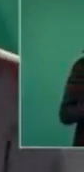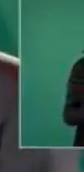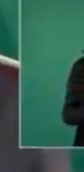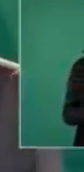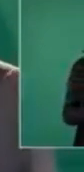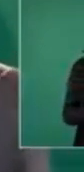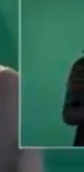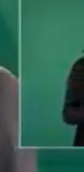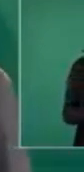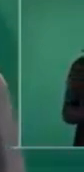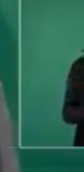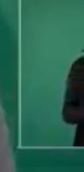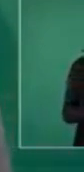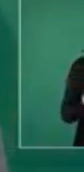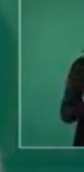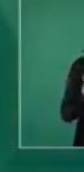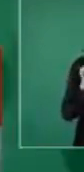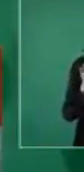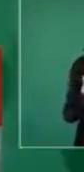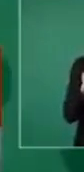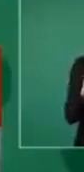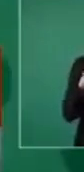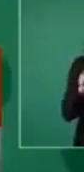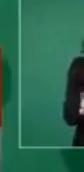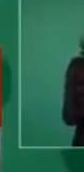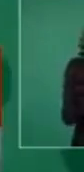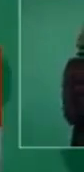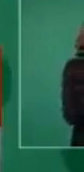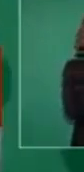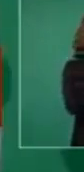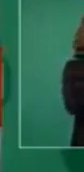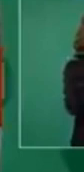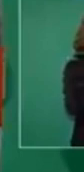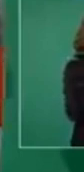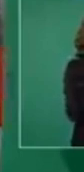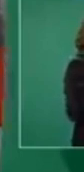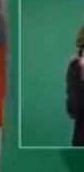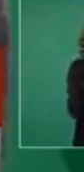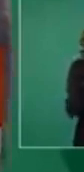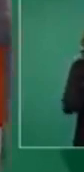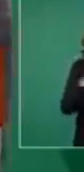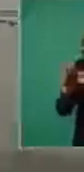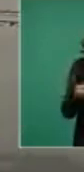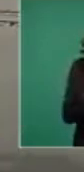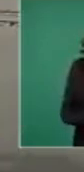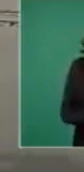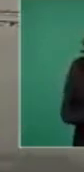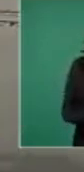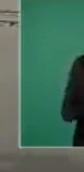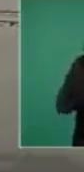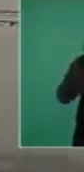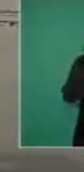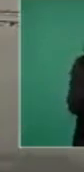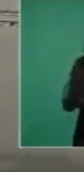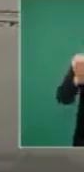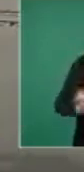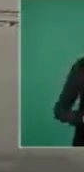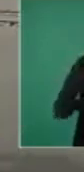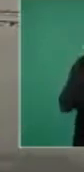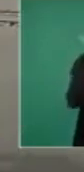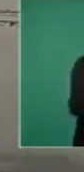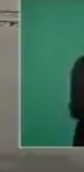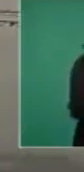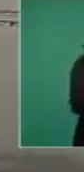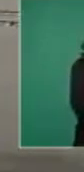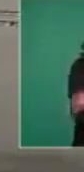del presidente cuál iba a ser la de siempre hizo lo mismo que hace cada vez